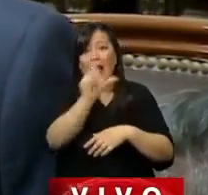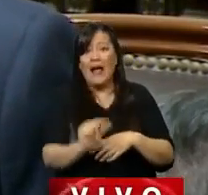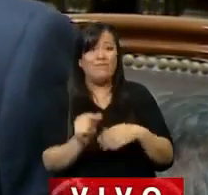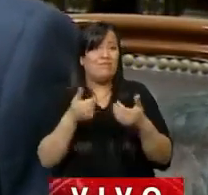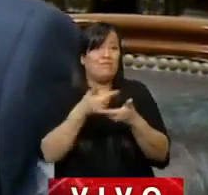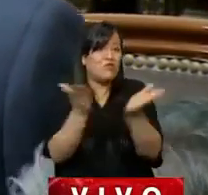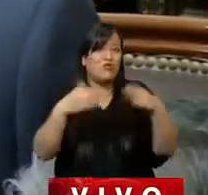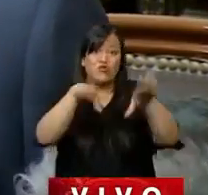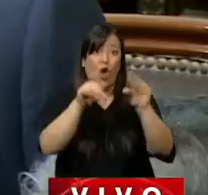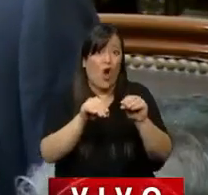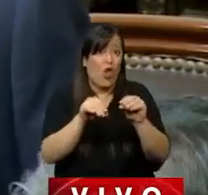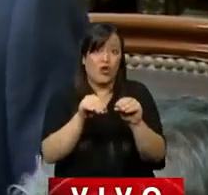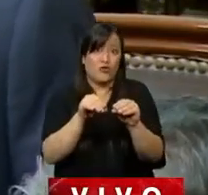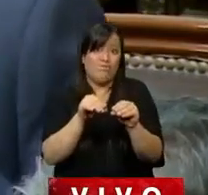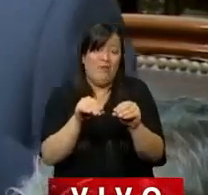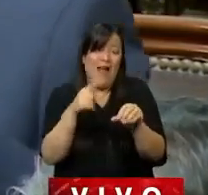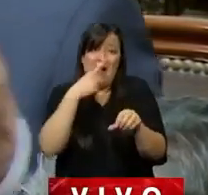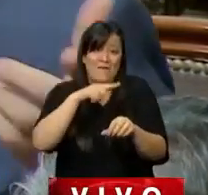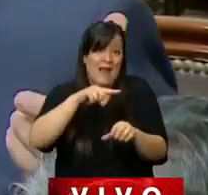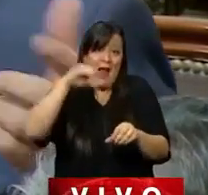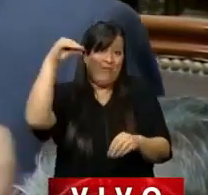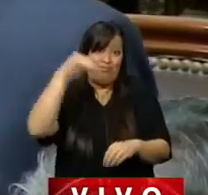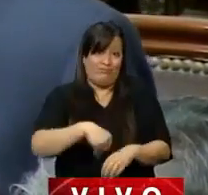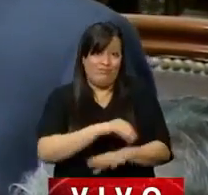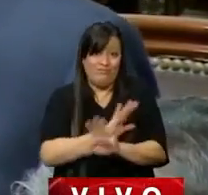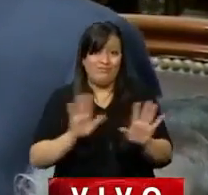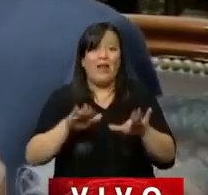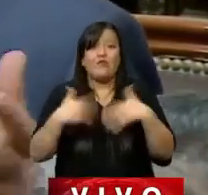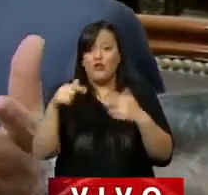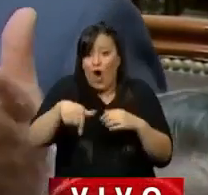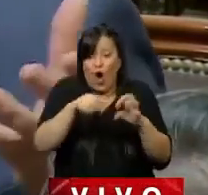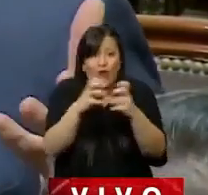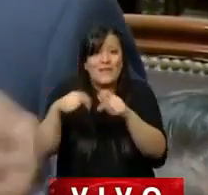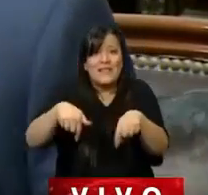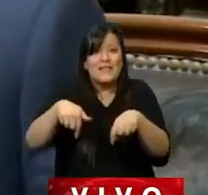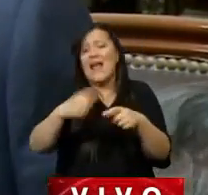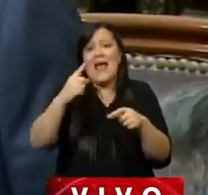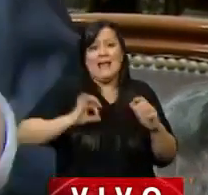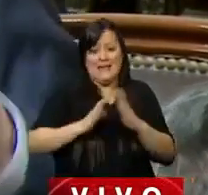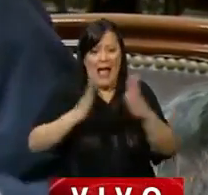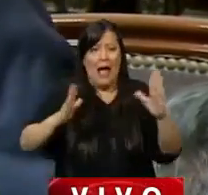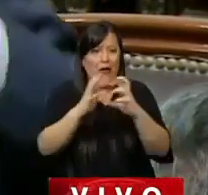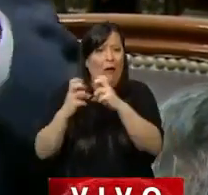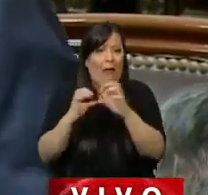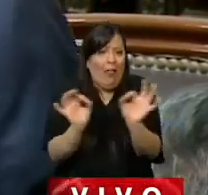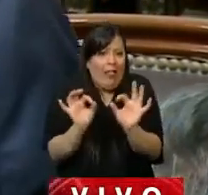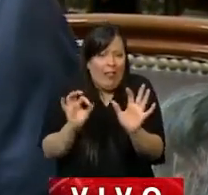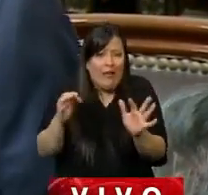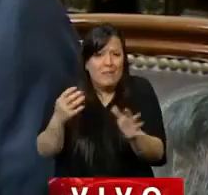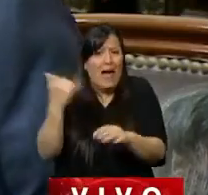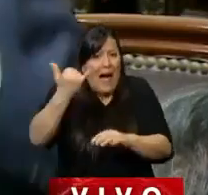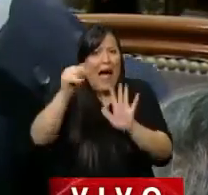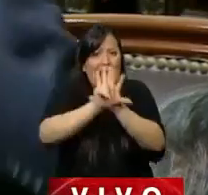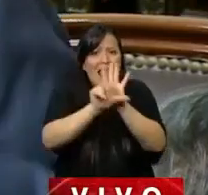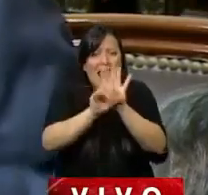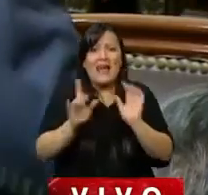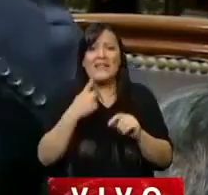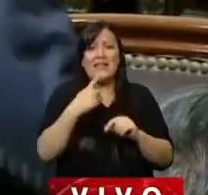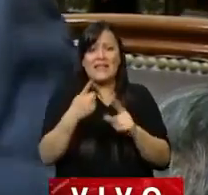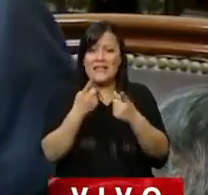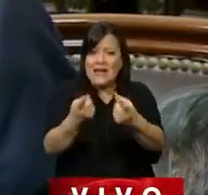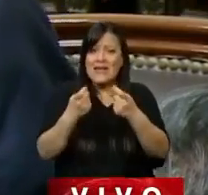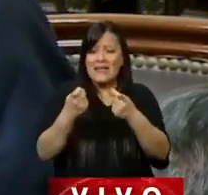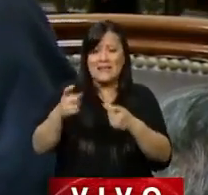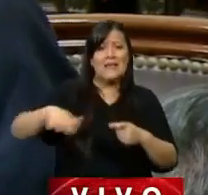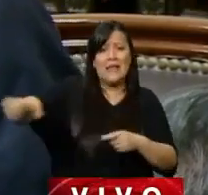todos. Y es por eso que inclusive hoy no hemos podido sesionar en este año prácticamente, a pesar de que hay leyes que las requiere